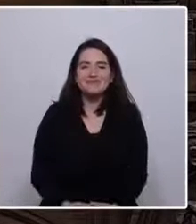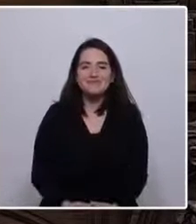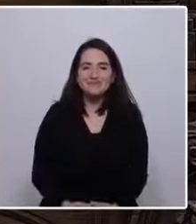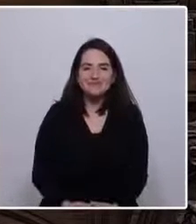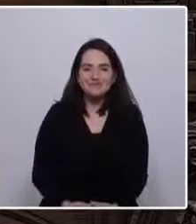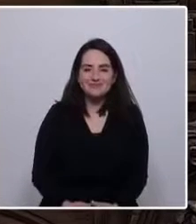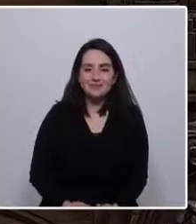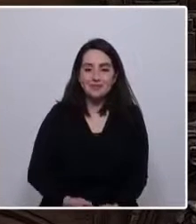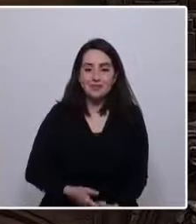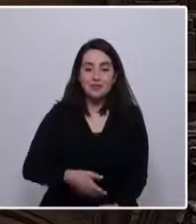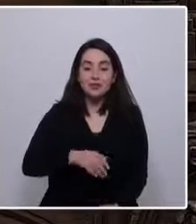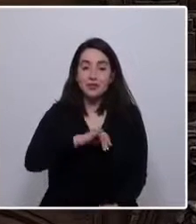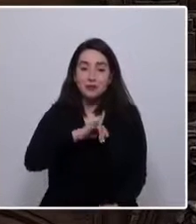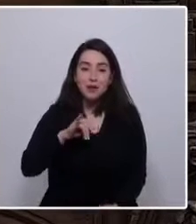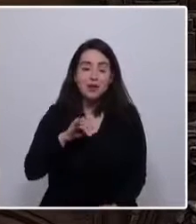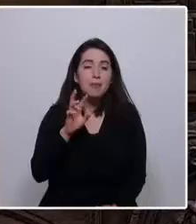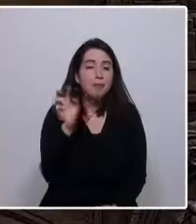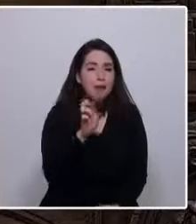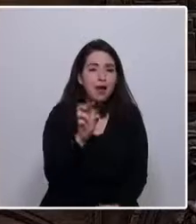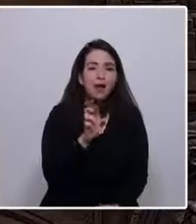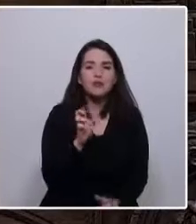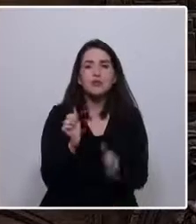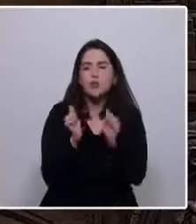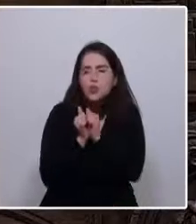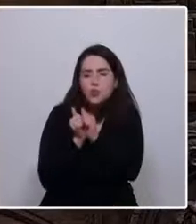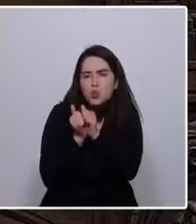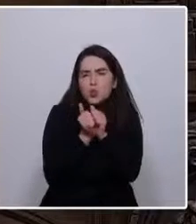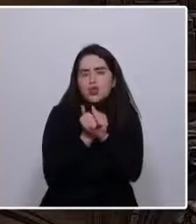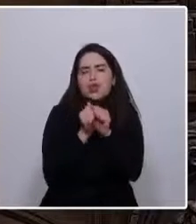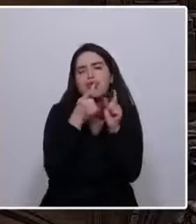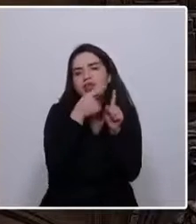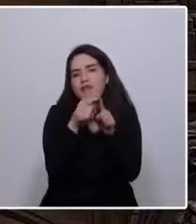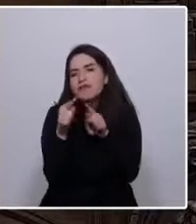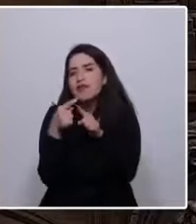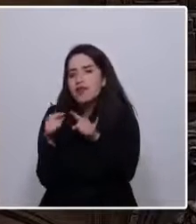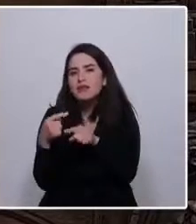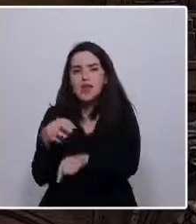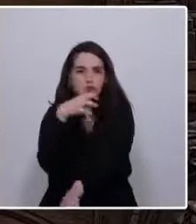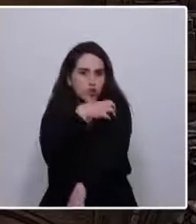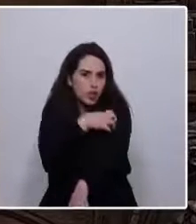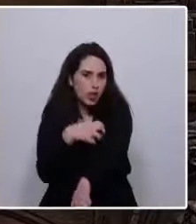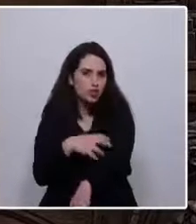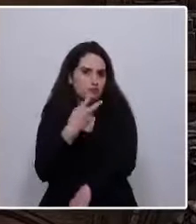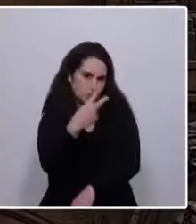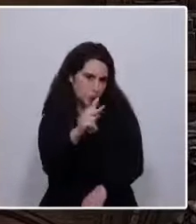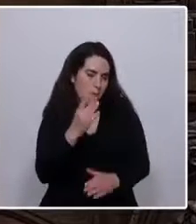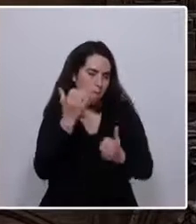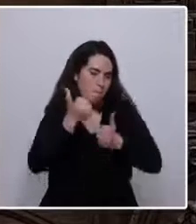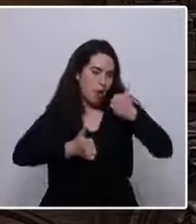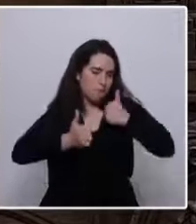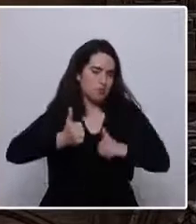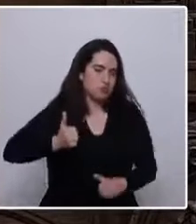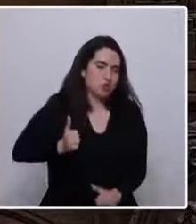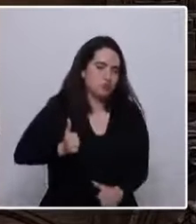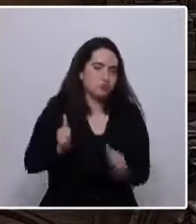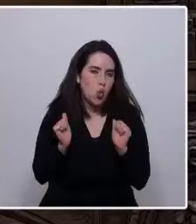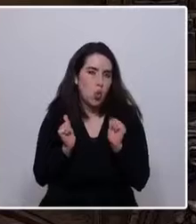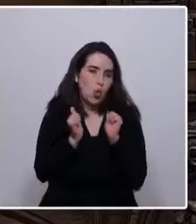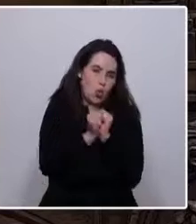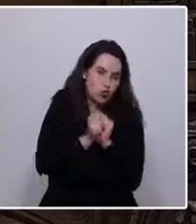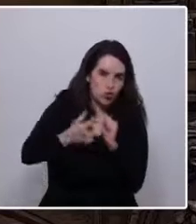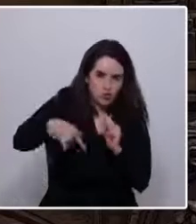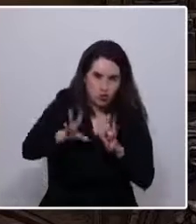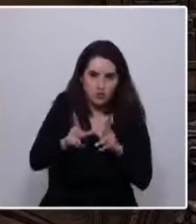seguido a mi padre por distintas ciudades donde lo lleva a su profesión militar tuve la oportunidad de